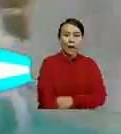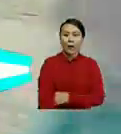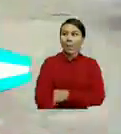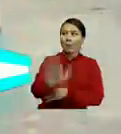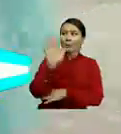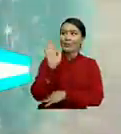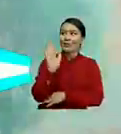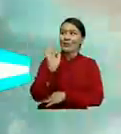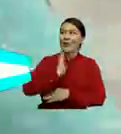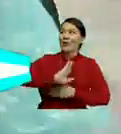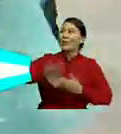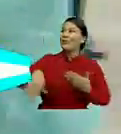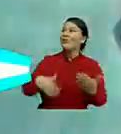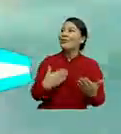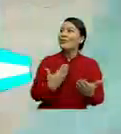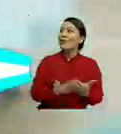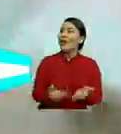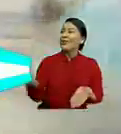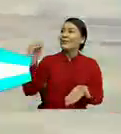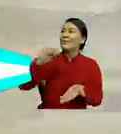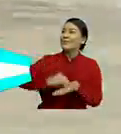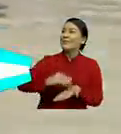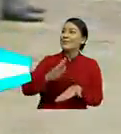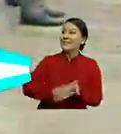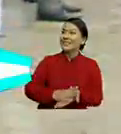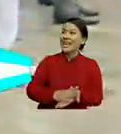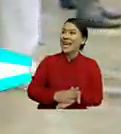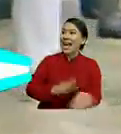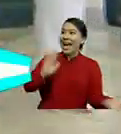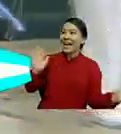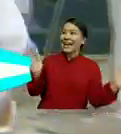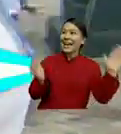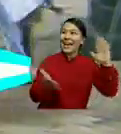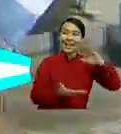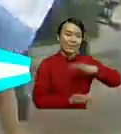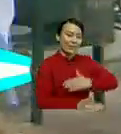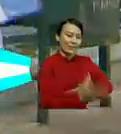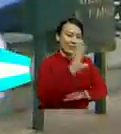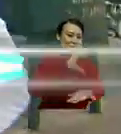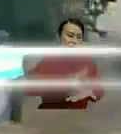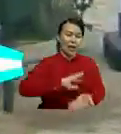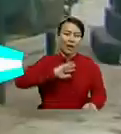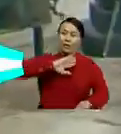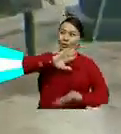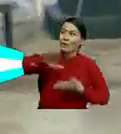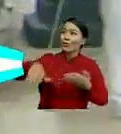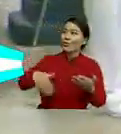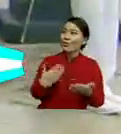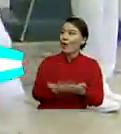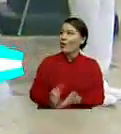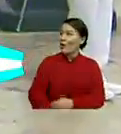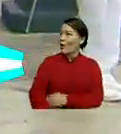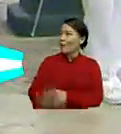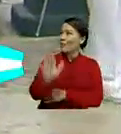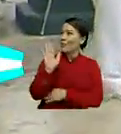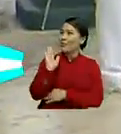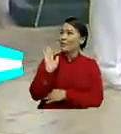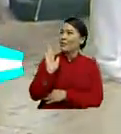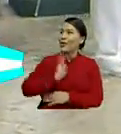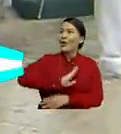que todos somos protagonistas de cambio de la ciudad, que todos tenemos que comprometernos,